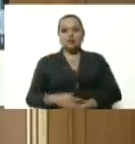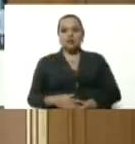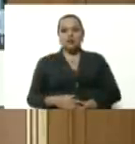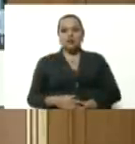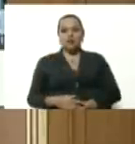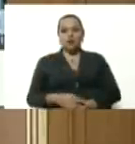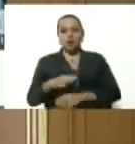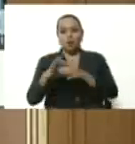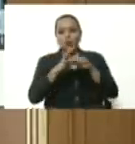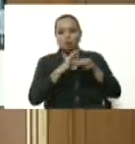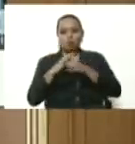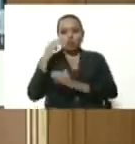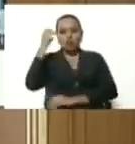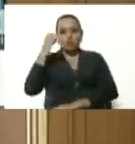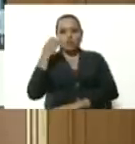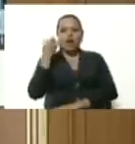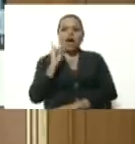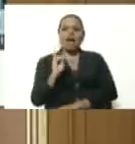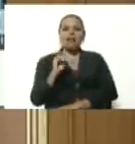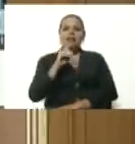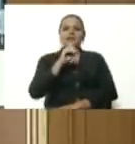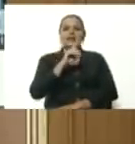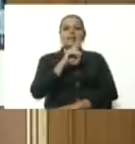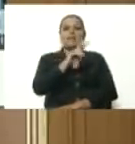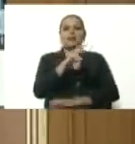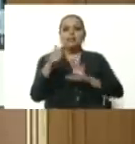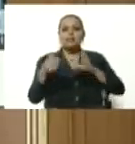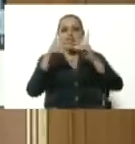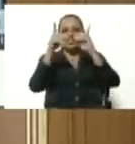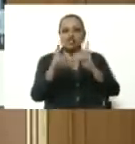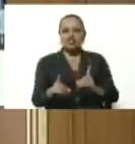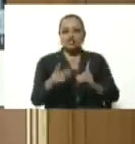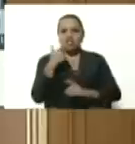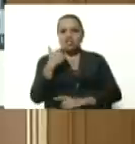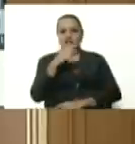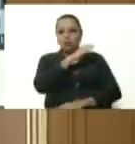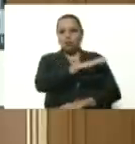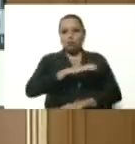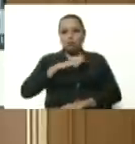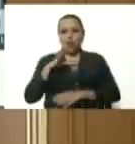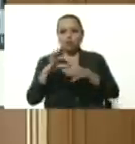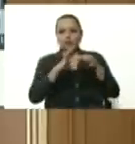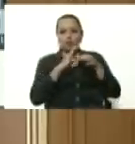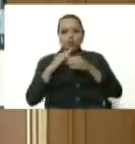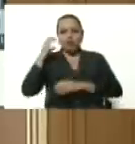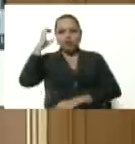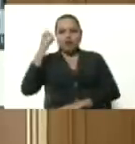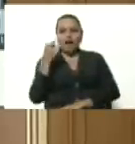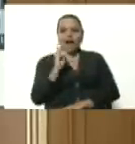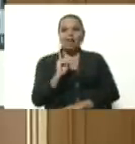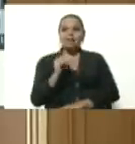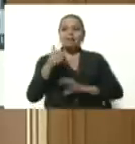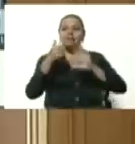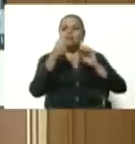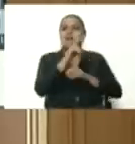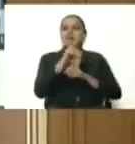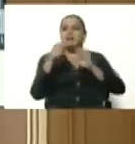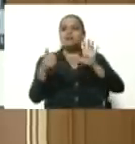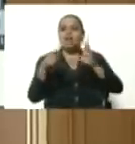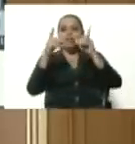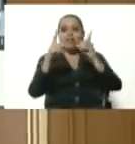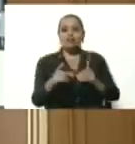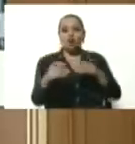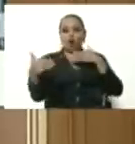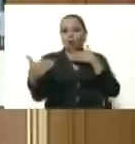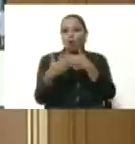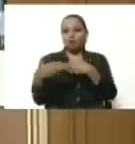decisiones a través de su consejo, que ellos llaman Consejo de la Unión Europea, llevan 26 decisiones